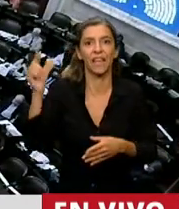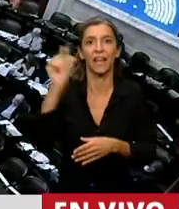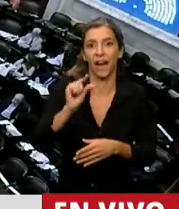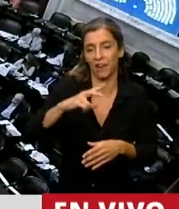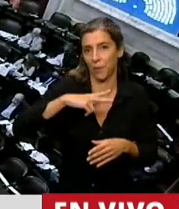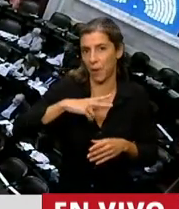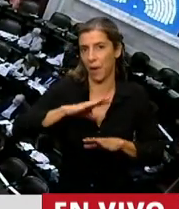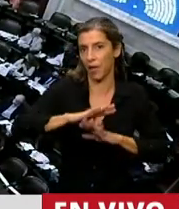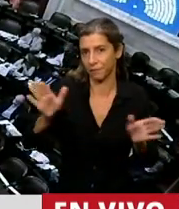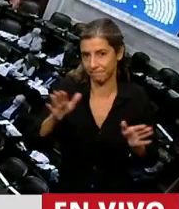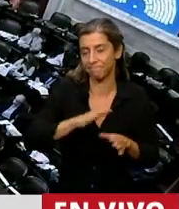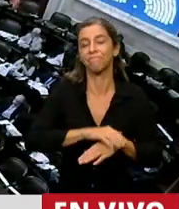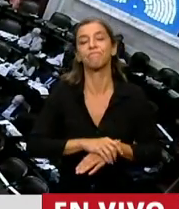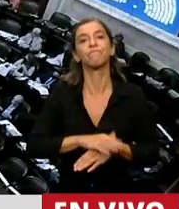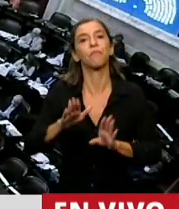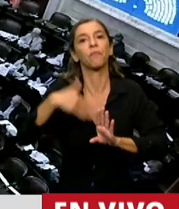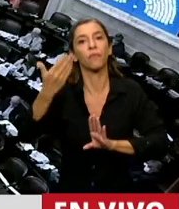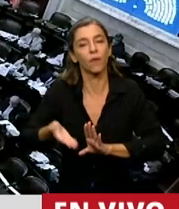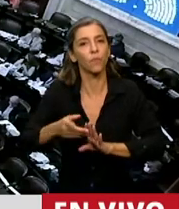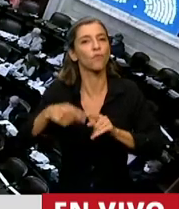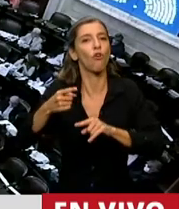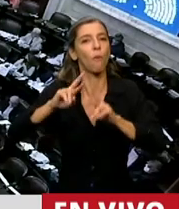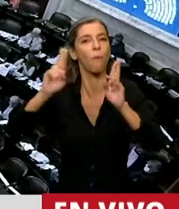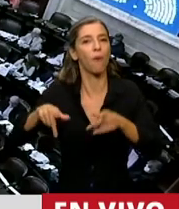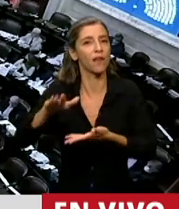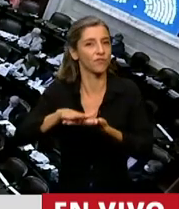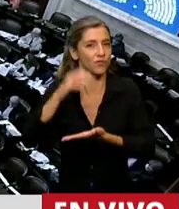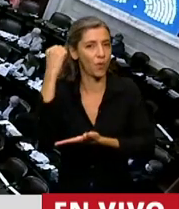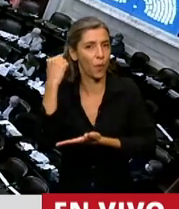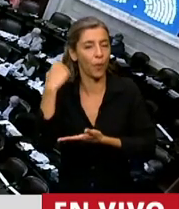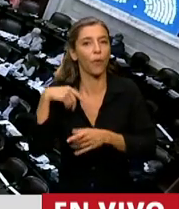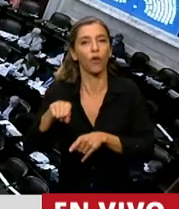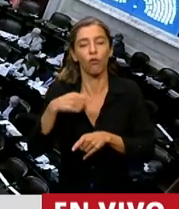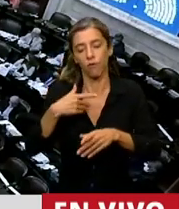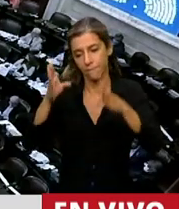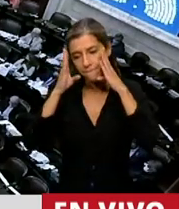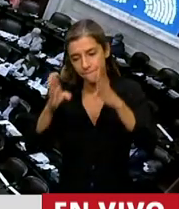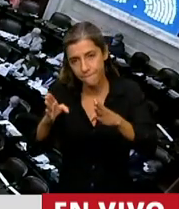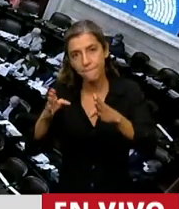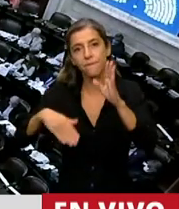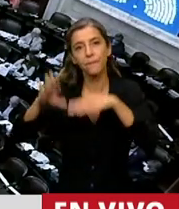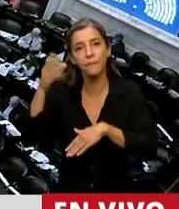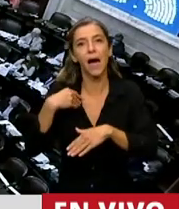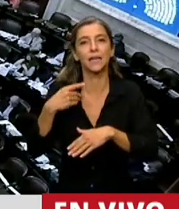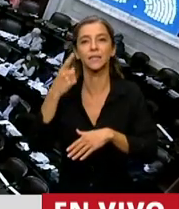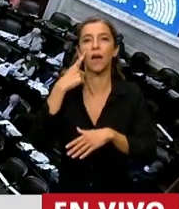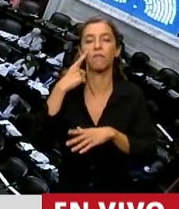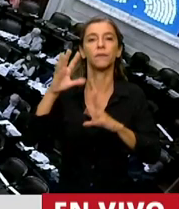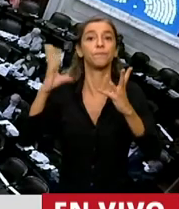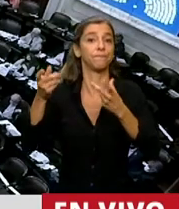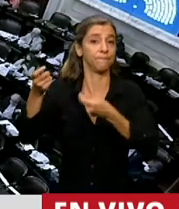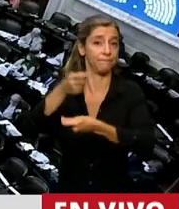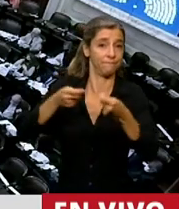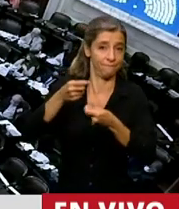Después de eso, y en el contexto de un programa de política económica centrado en la especulación financiera, la fuga